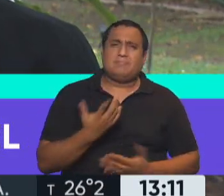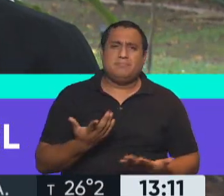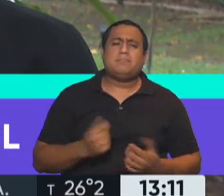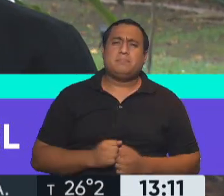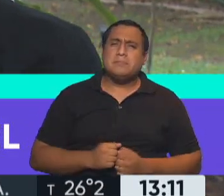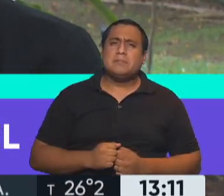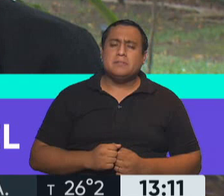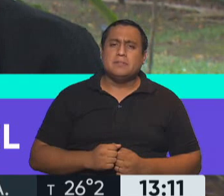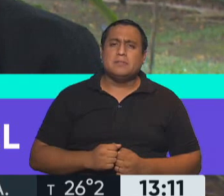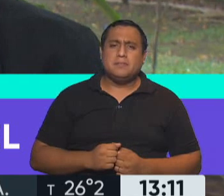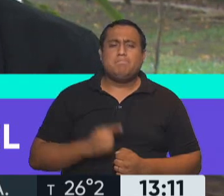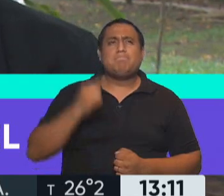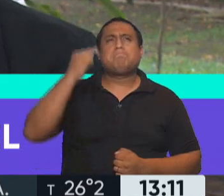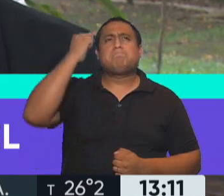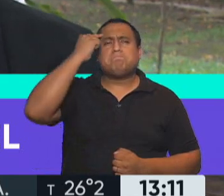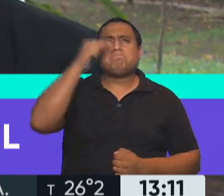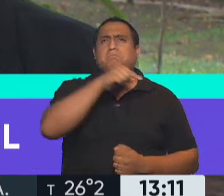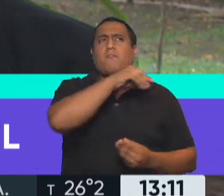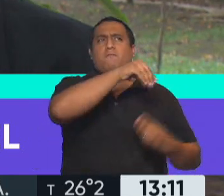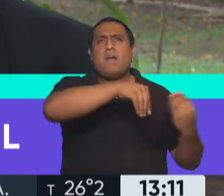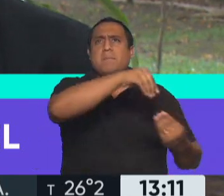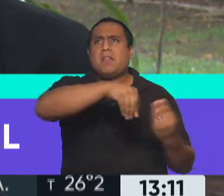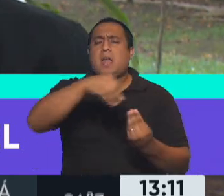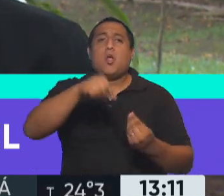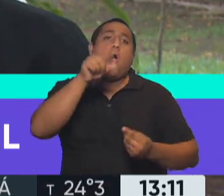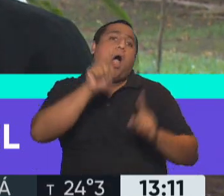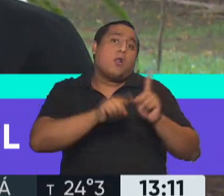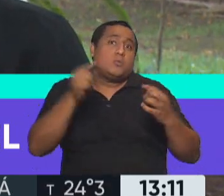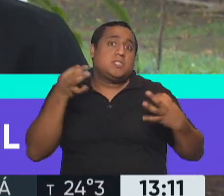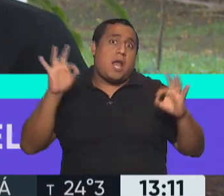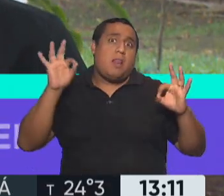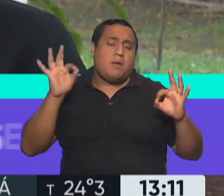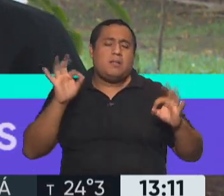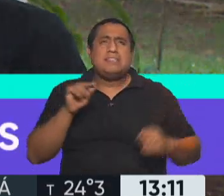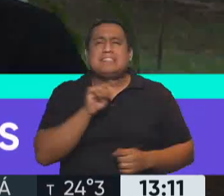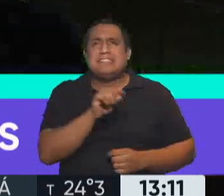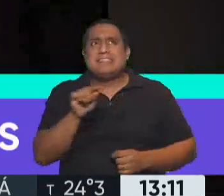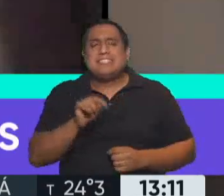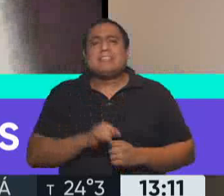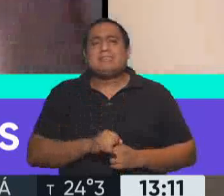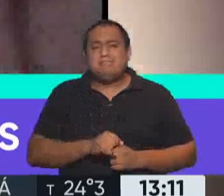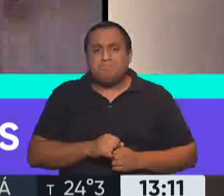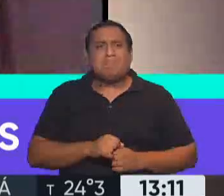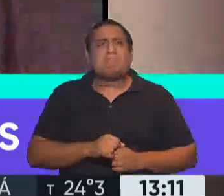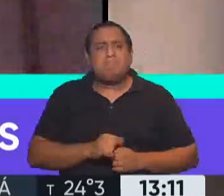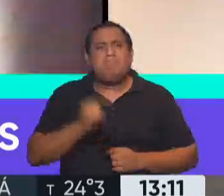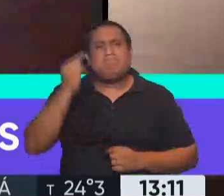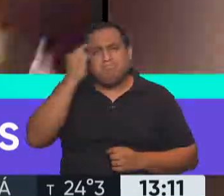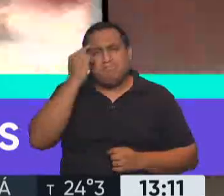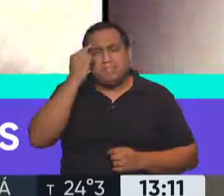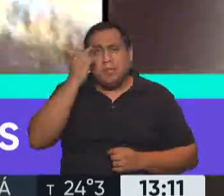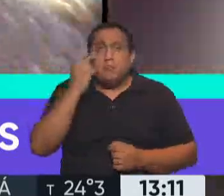pensamientos con los familiares, con los sobrevivientes. No dejo de pensar que podría haber sido